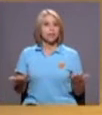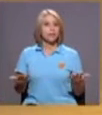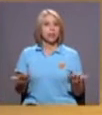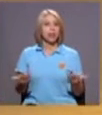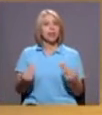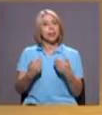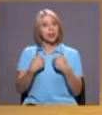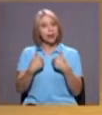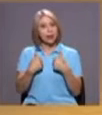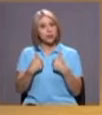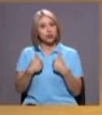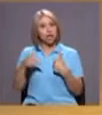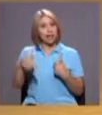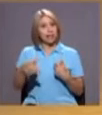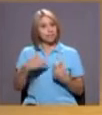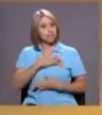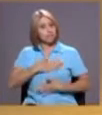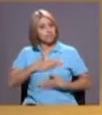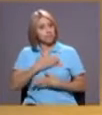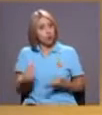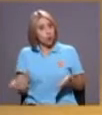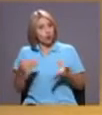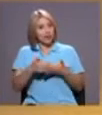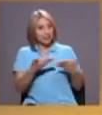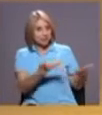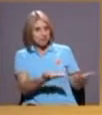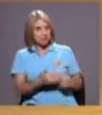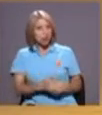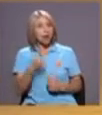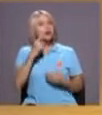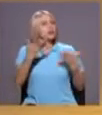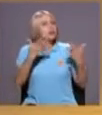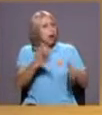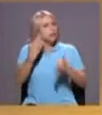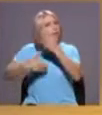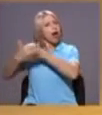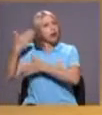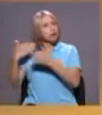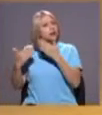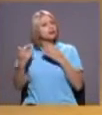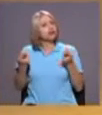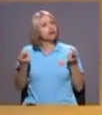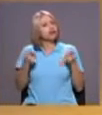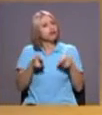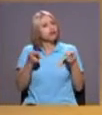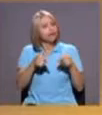Tenemos el placer de volver a tener, porque ha estado con nosotros en otras ocasiones,